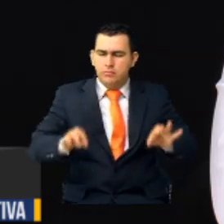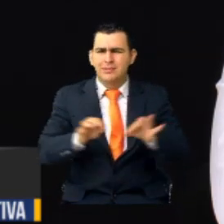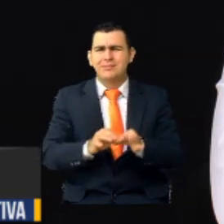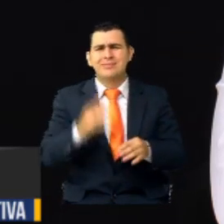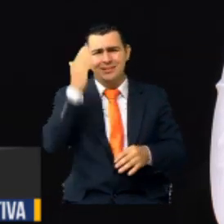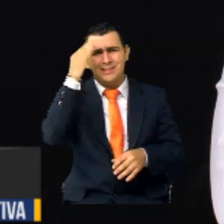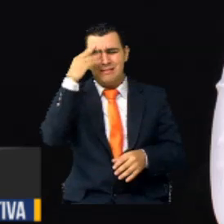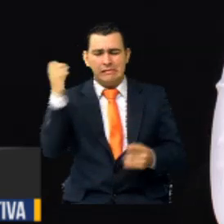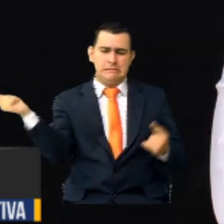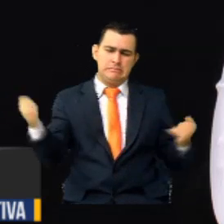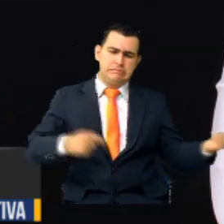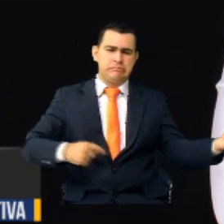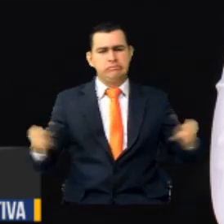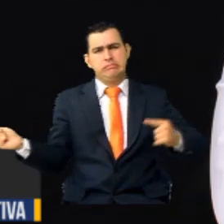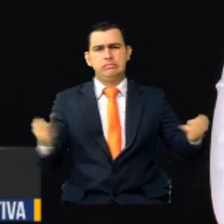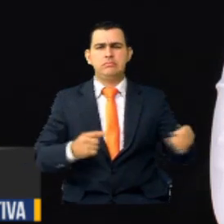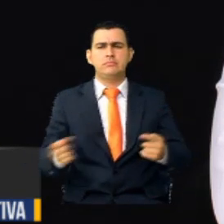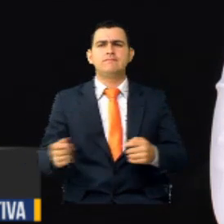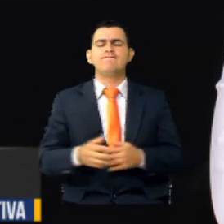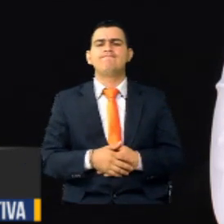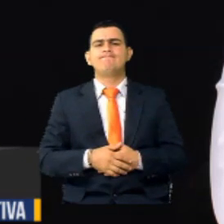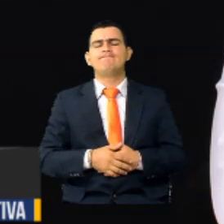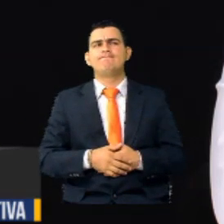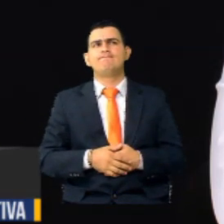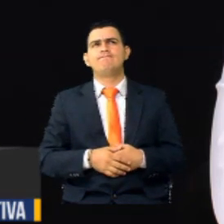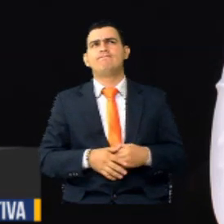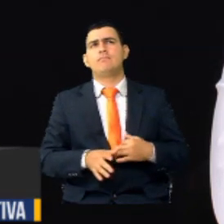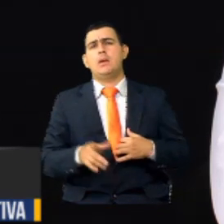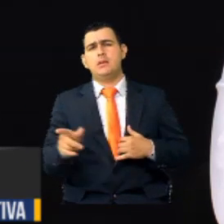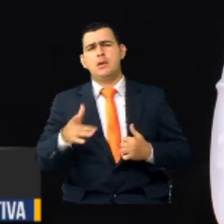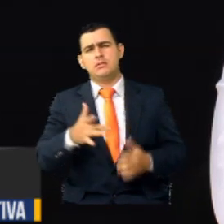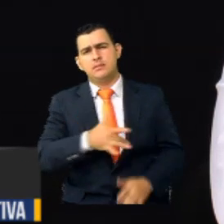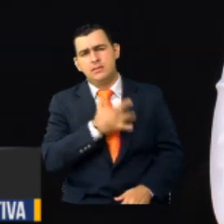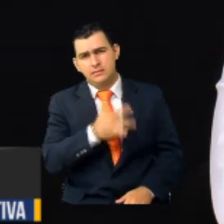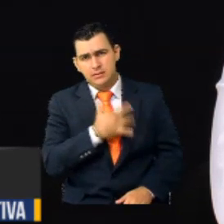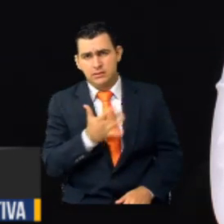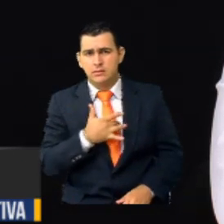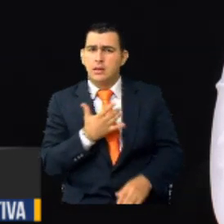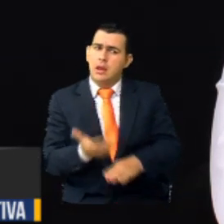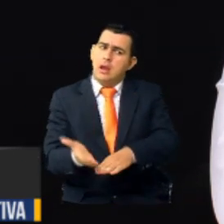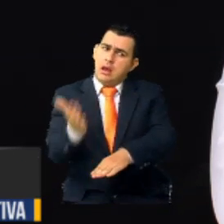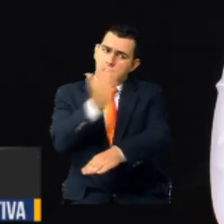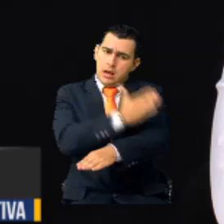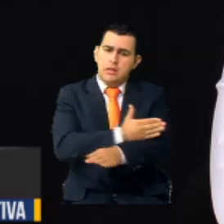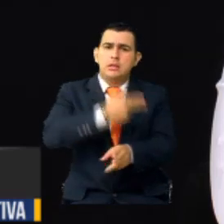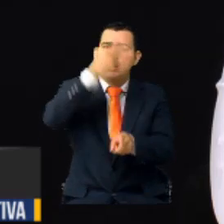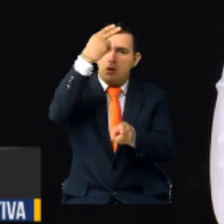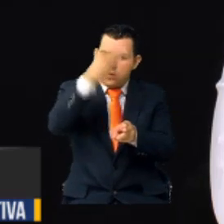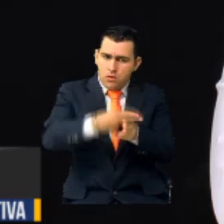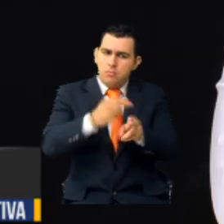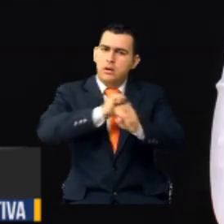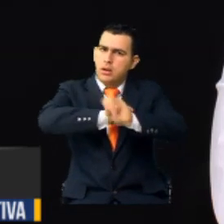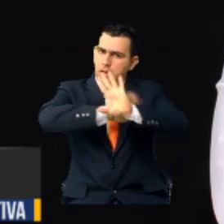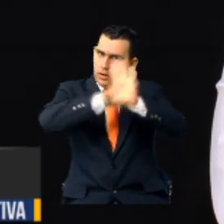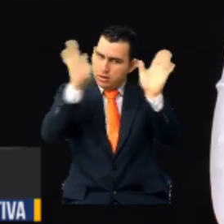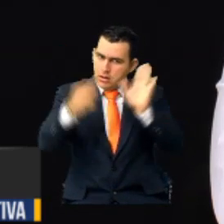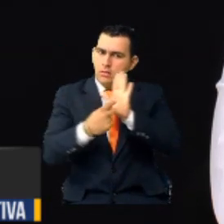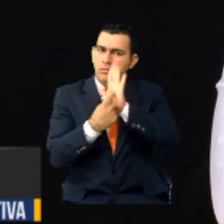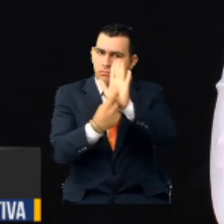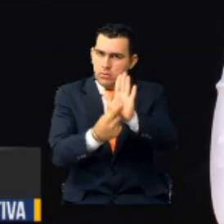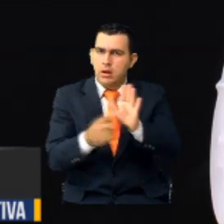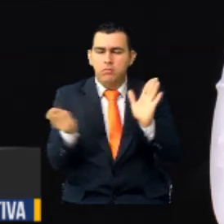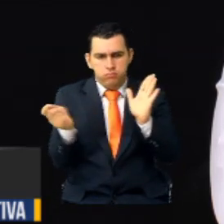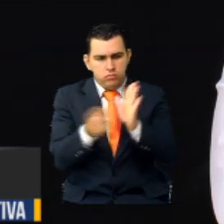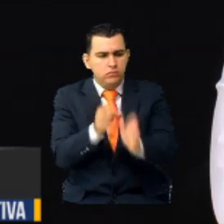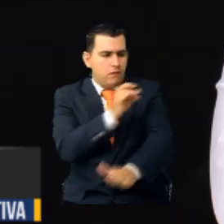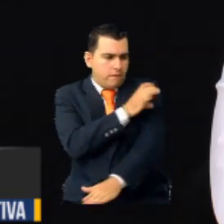de agredir. Y a mí me parece que si se siente amenazada debió aclarar, dar nombres y ponerlo ante la fiscalía, ante las autoridades competentes. Yo creo que